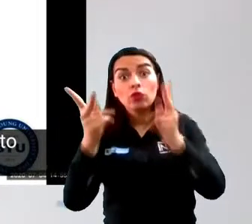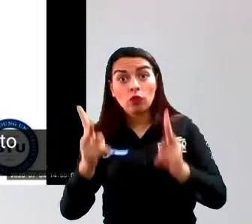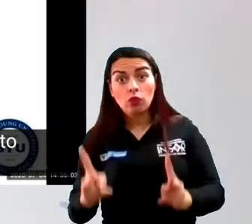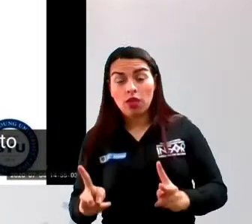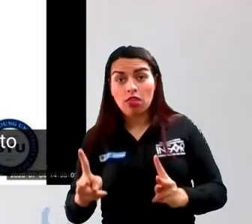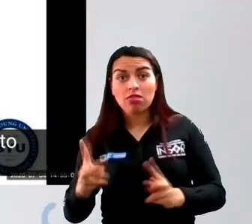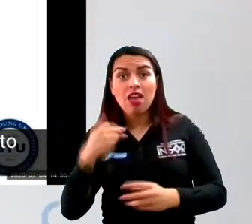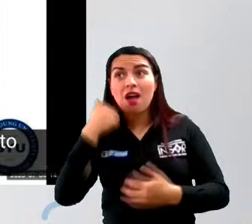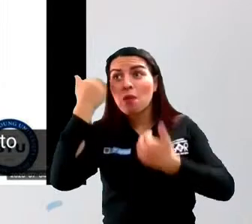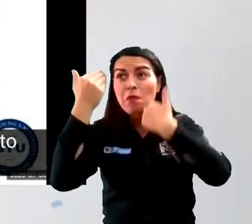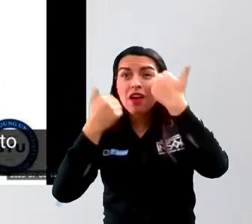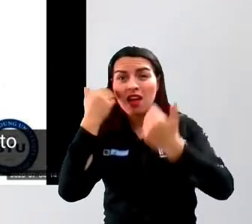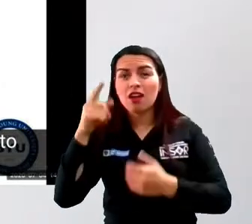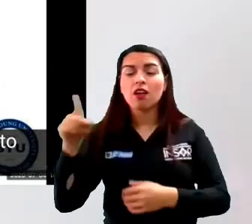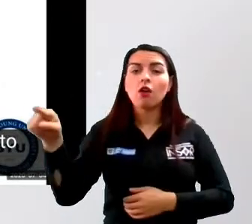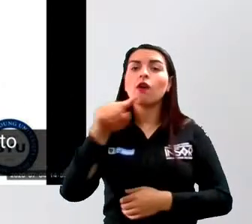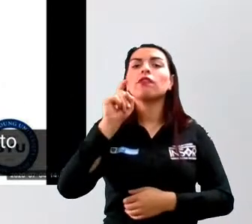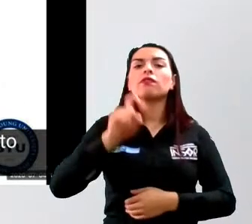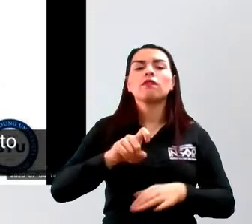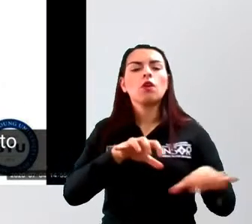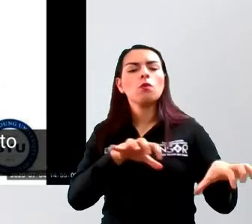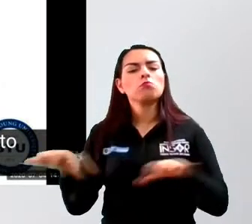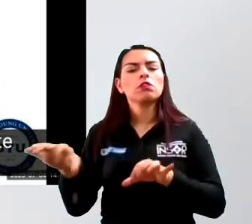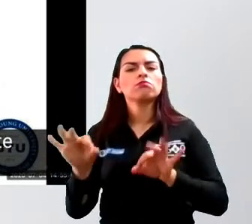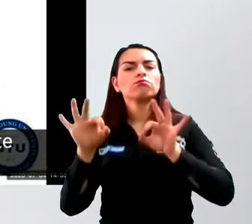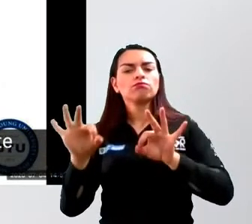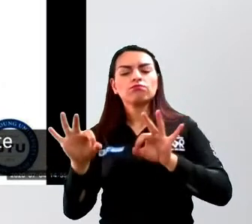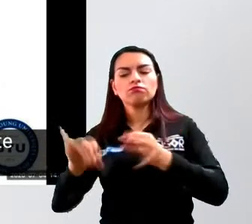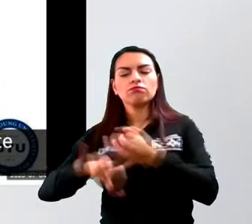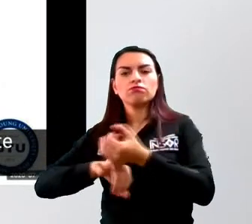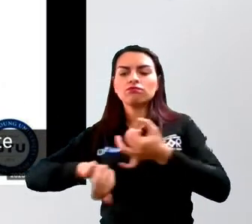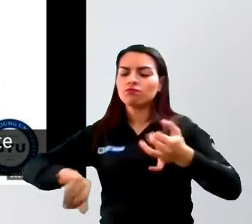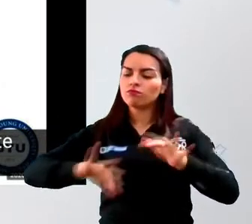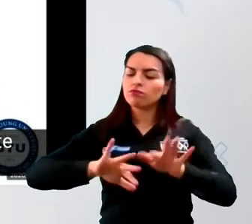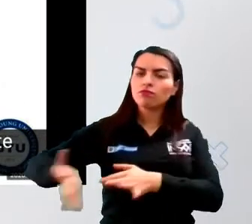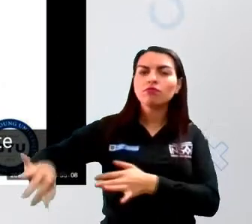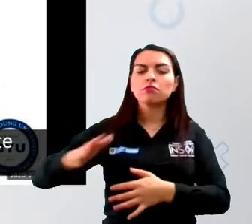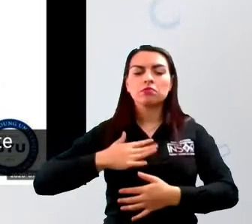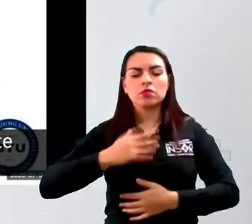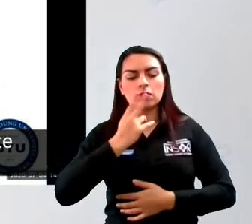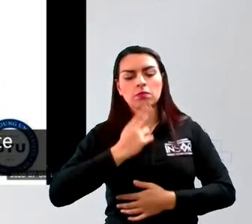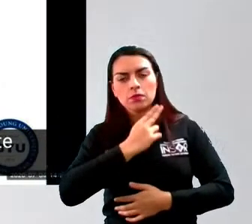niveles de comportamiento independiente y compromiso afectivo.